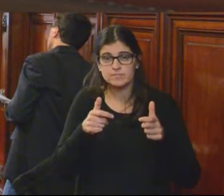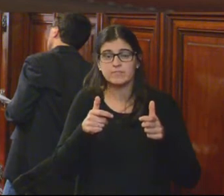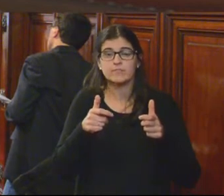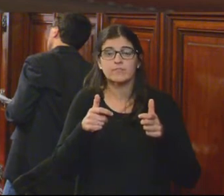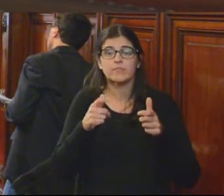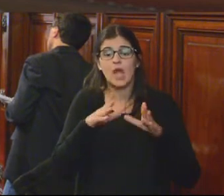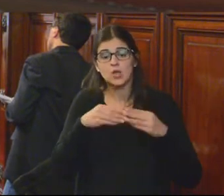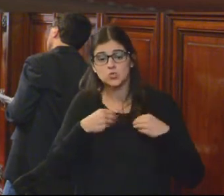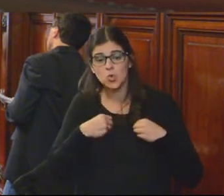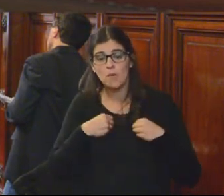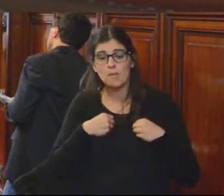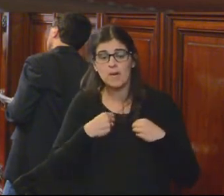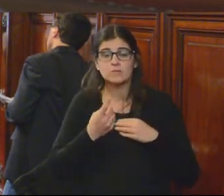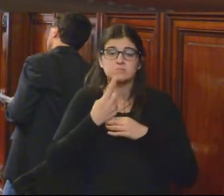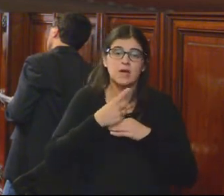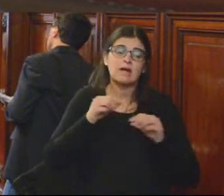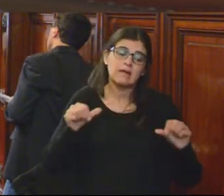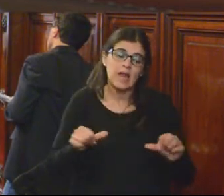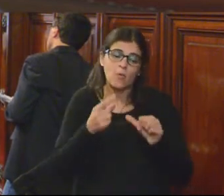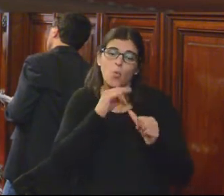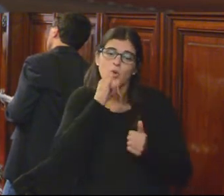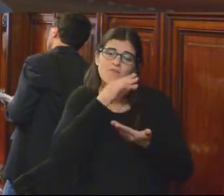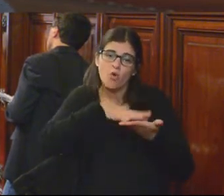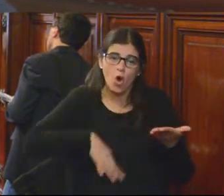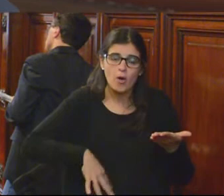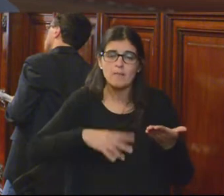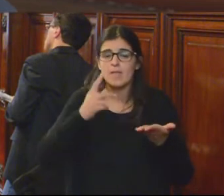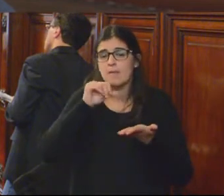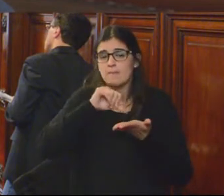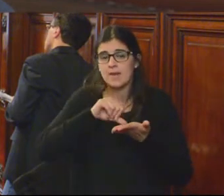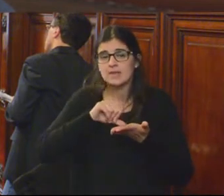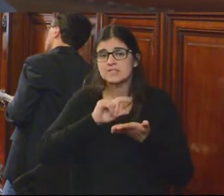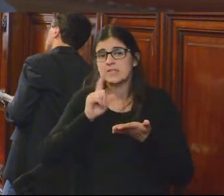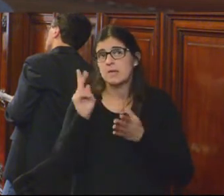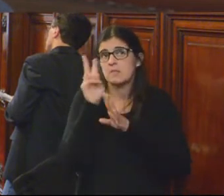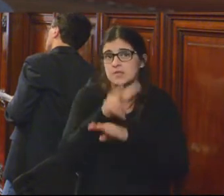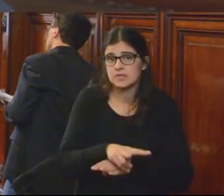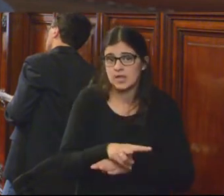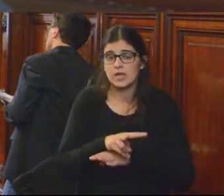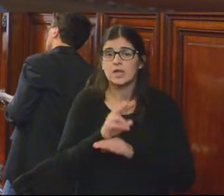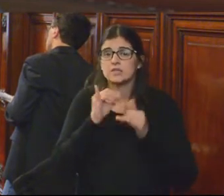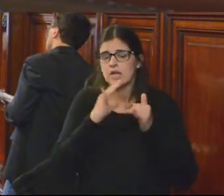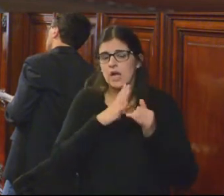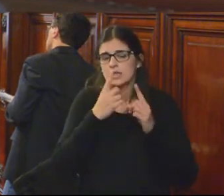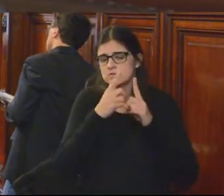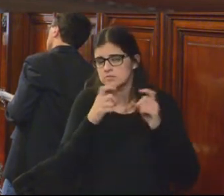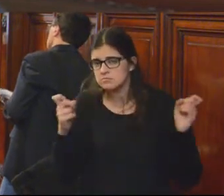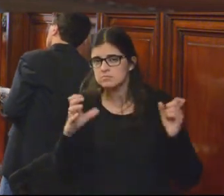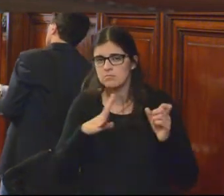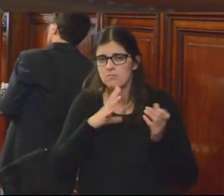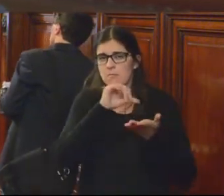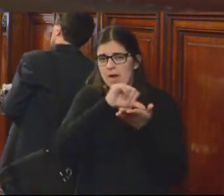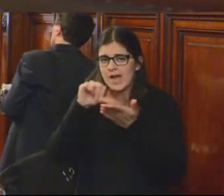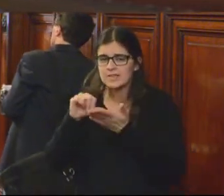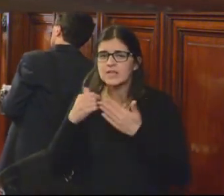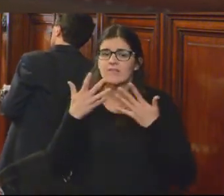asume sus atribuciones y elabora un informe de país aún sin dicha visita. Y han sido diversos países que han